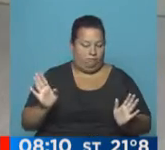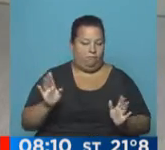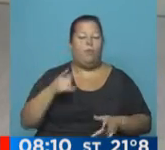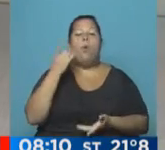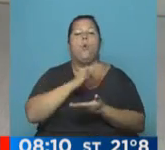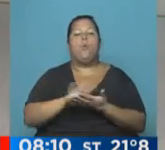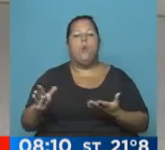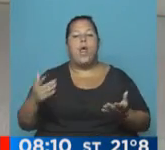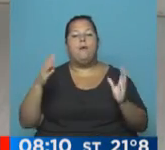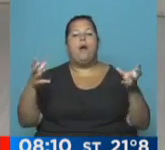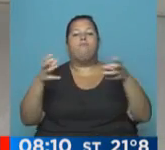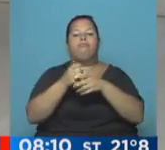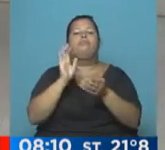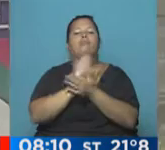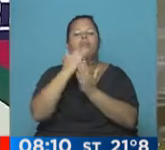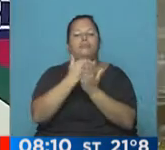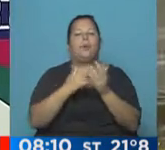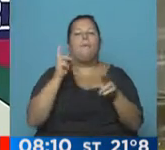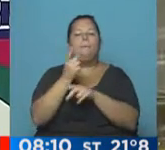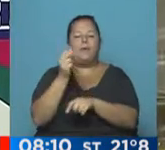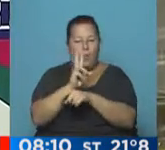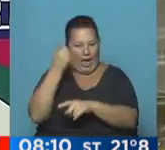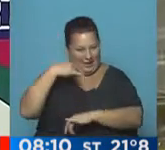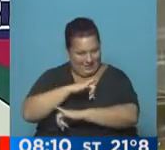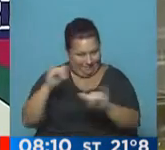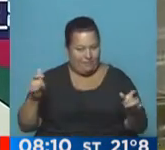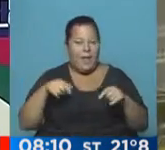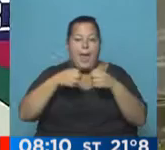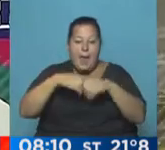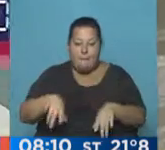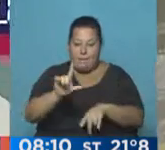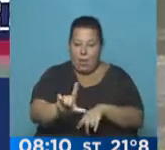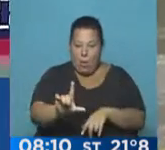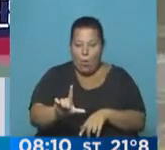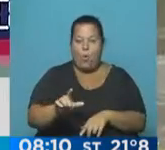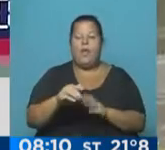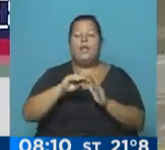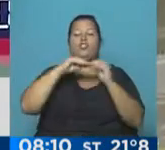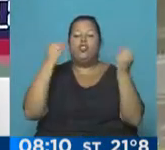Bueno, hay una nueva canasta de precios cuidados. Sí, ayer se anunció. En vigencia a partir del próximo lunes. Tendrá